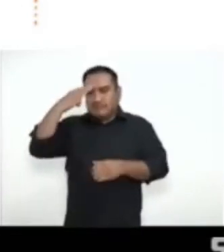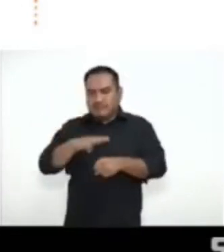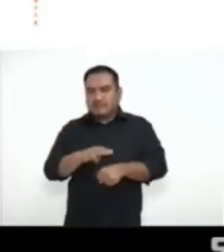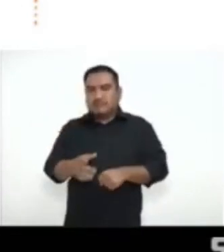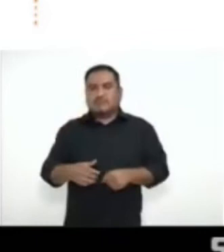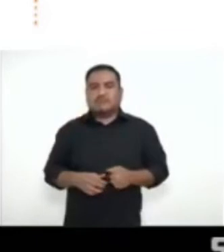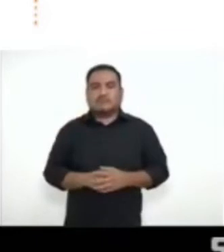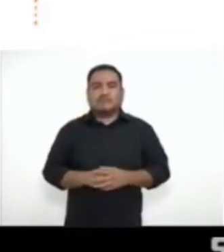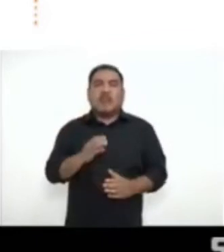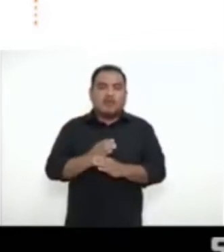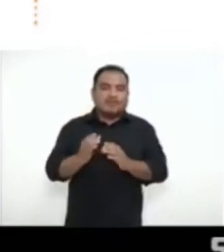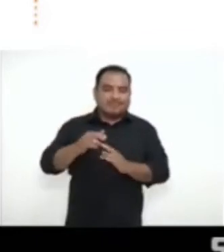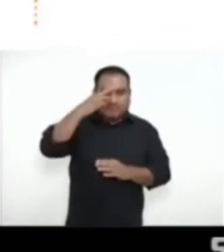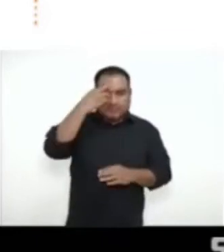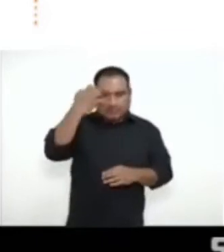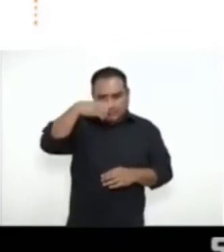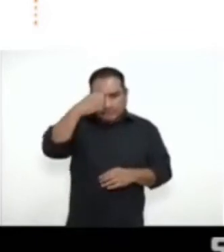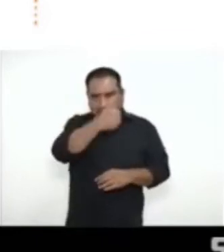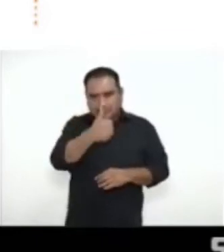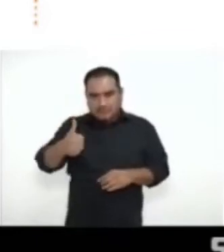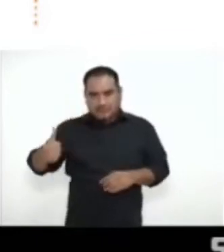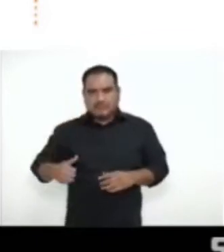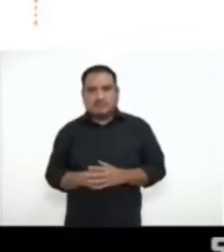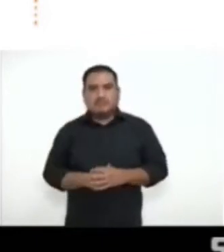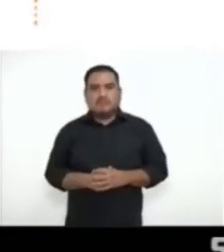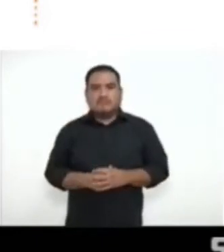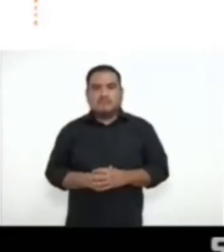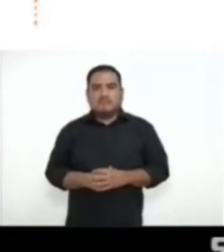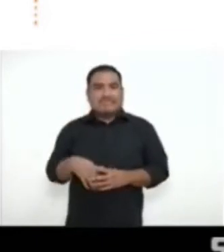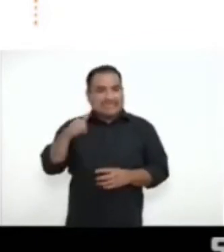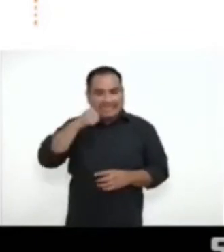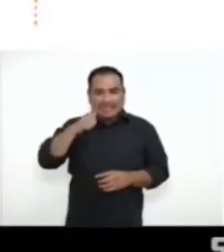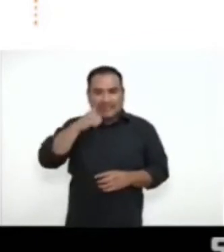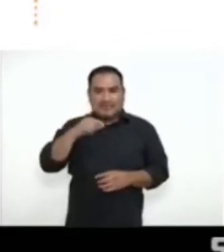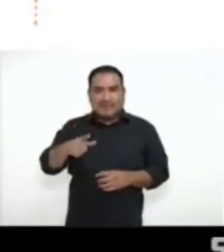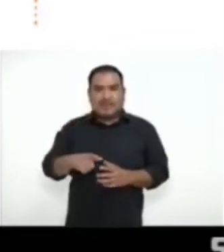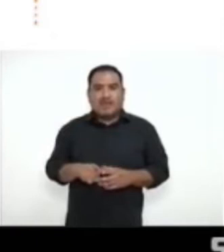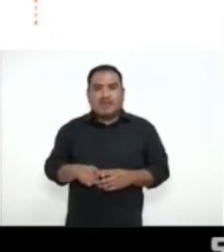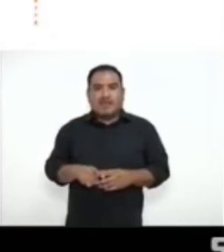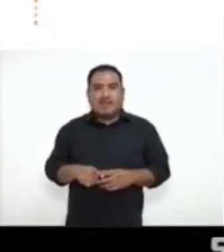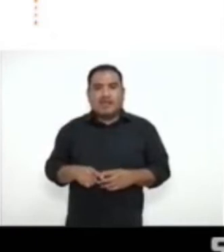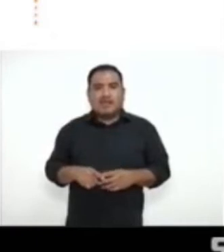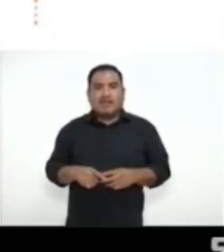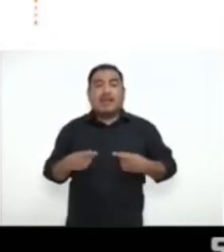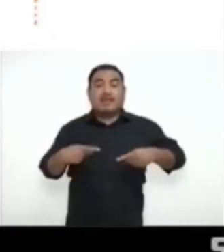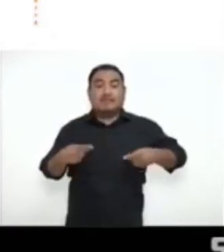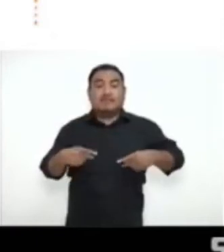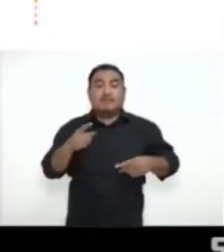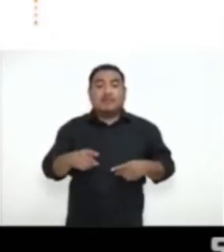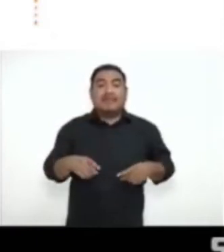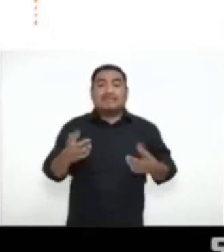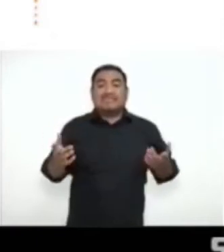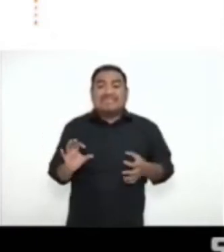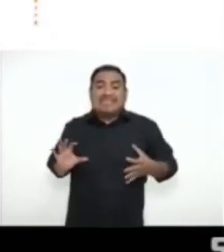nuestras experiencias. Y todo esto va a estar filtrado por nuestros valores, por nuestras creencias,